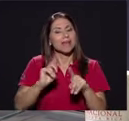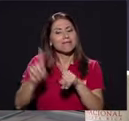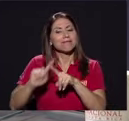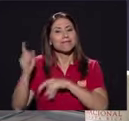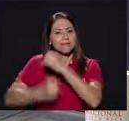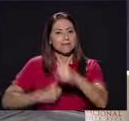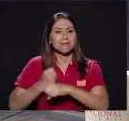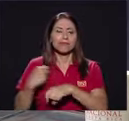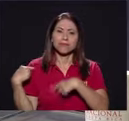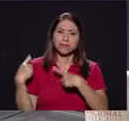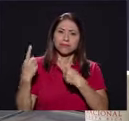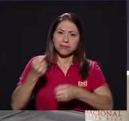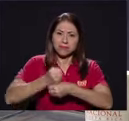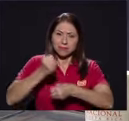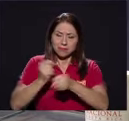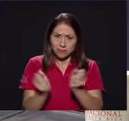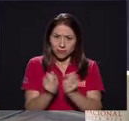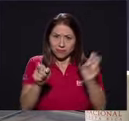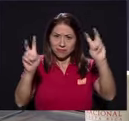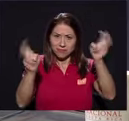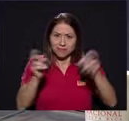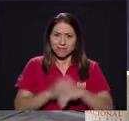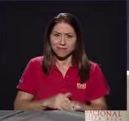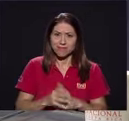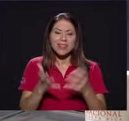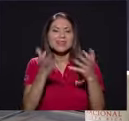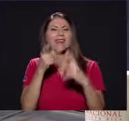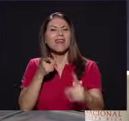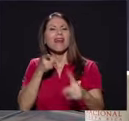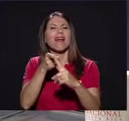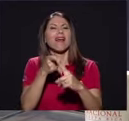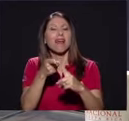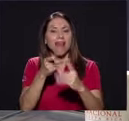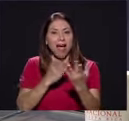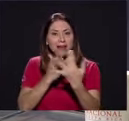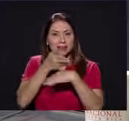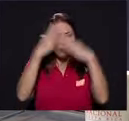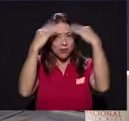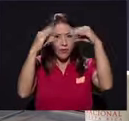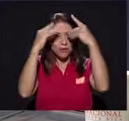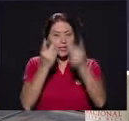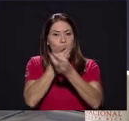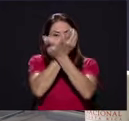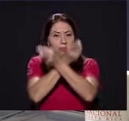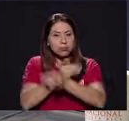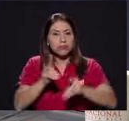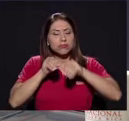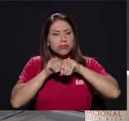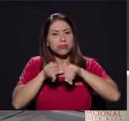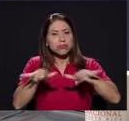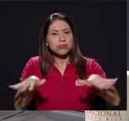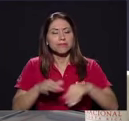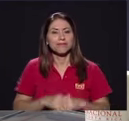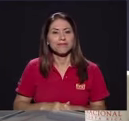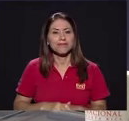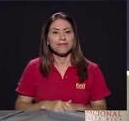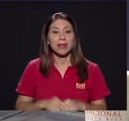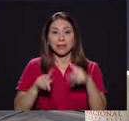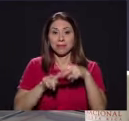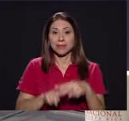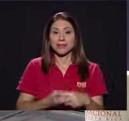ya varios años de trabajar este tema en aras un poco de democratizar el acceso a la información. Entonces, tal